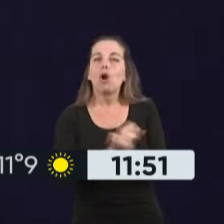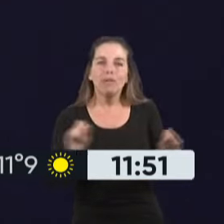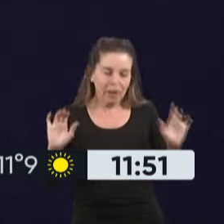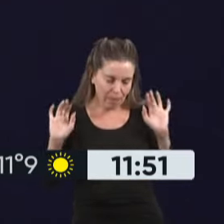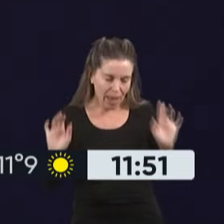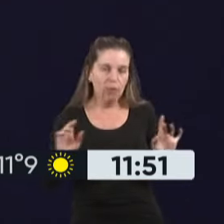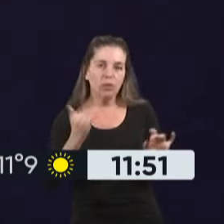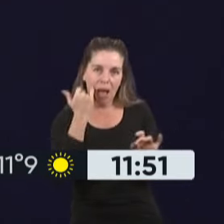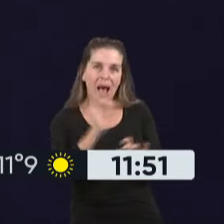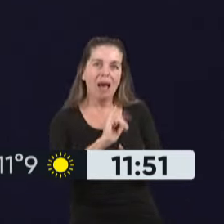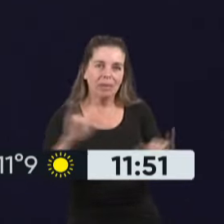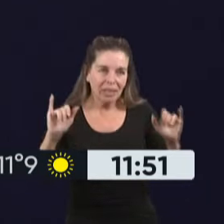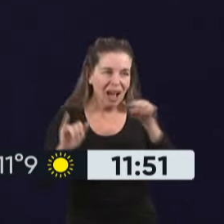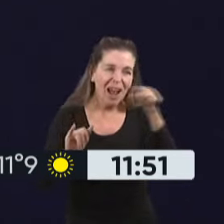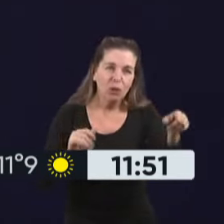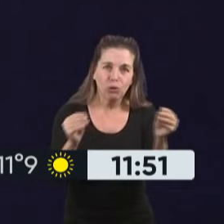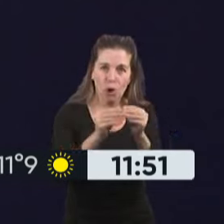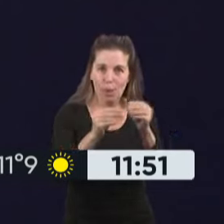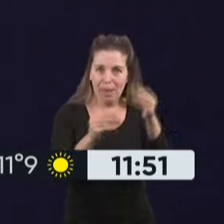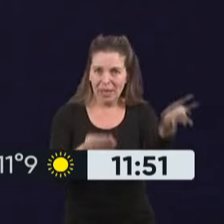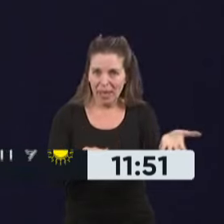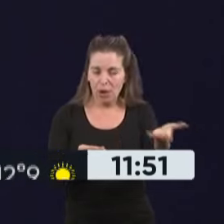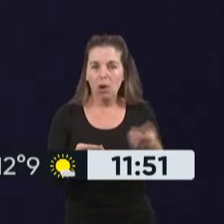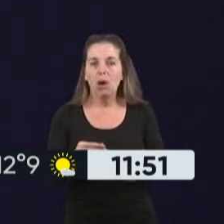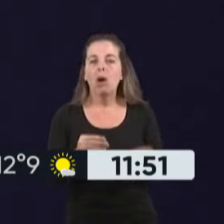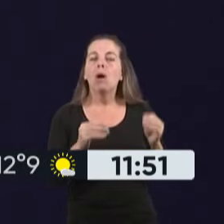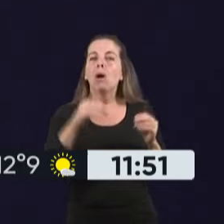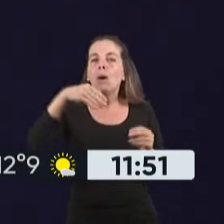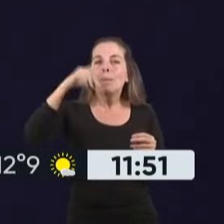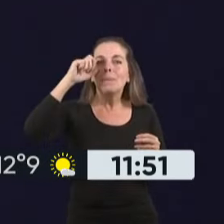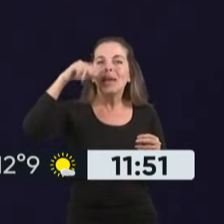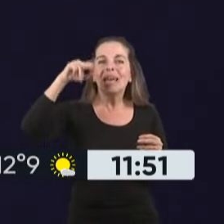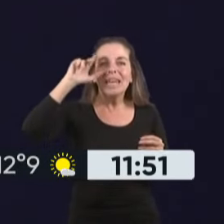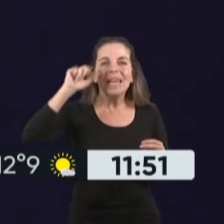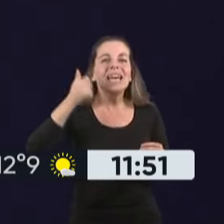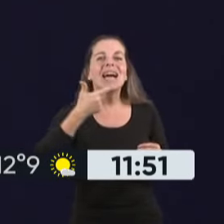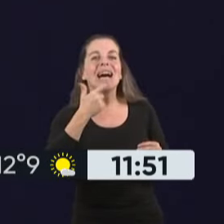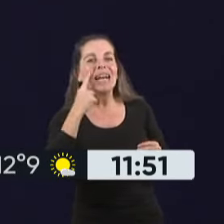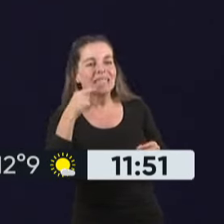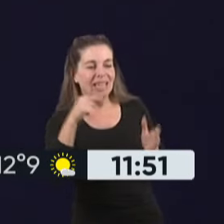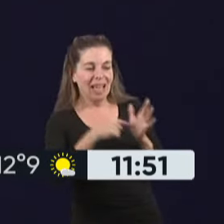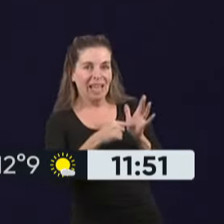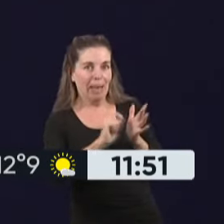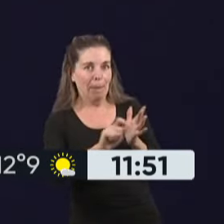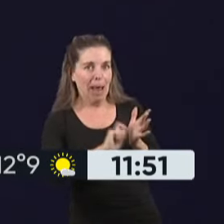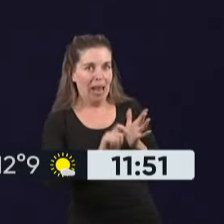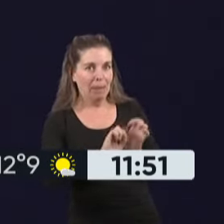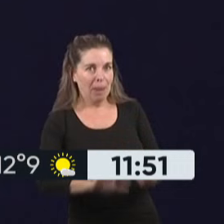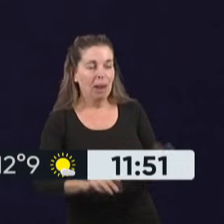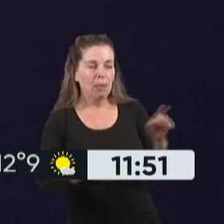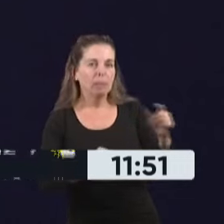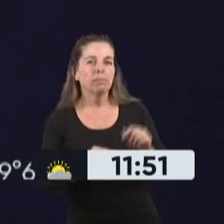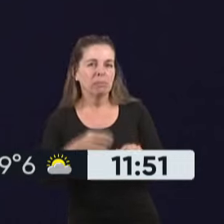Eduardo Menegazzi. ¿Mengazzi o Menegazzi? Menegazzi, está mal escrito. Cuando lo pasen, pásenmelo bien, así no quedó